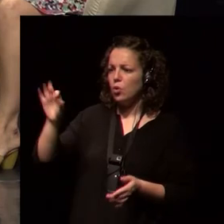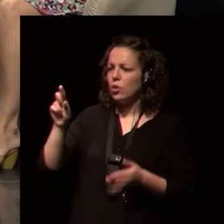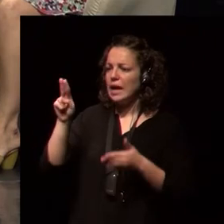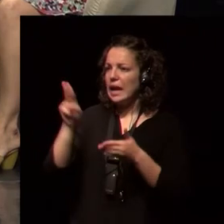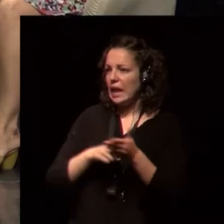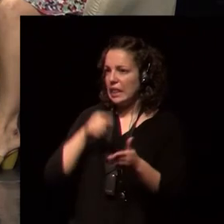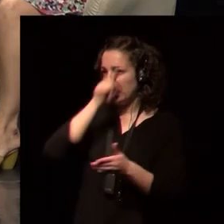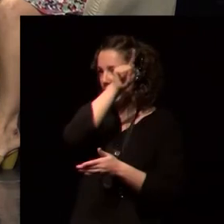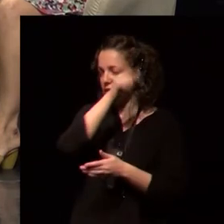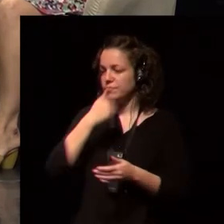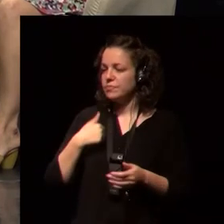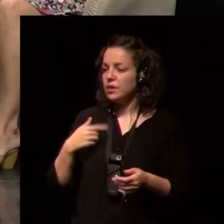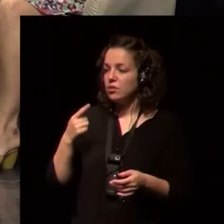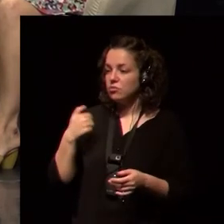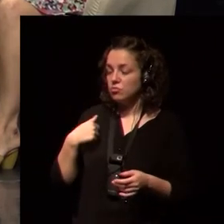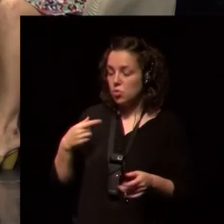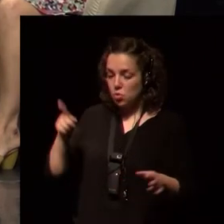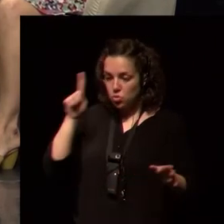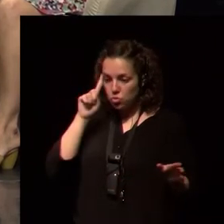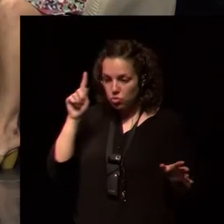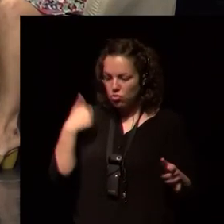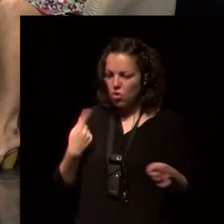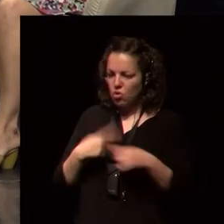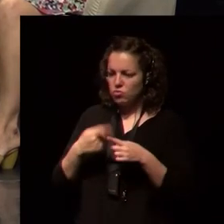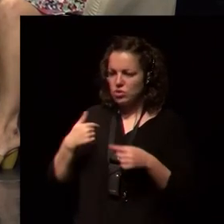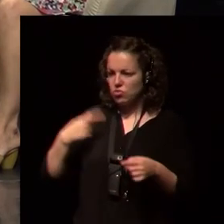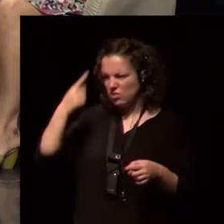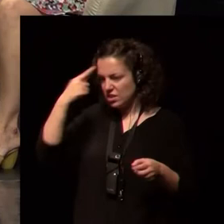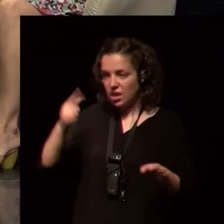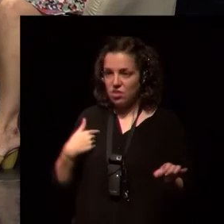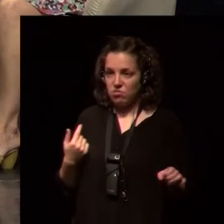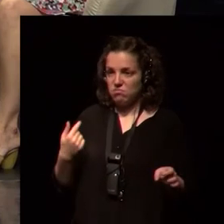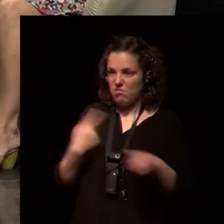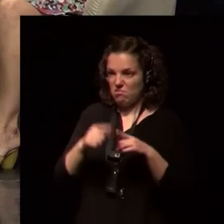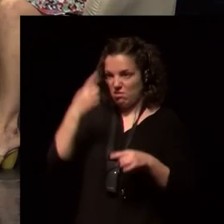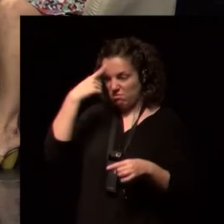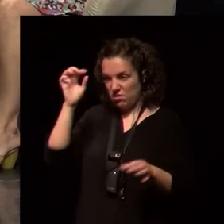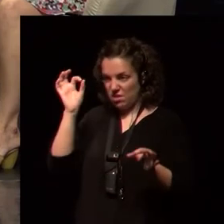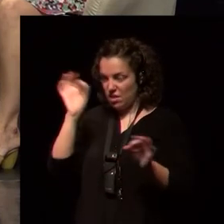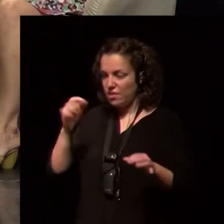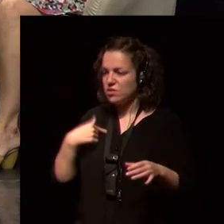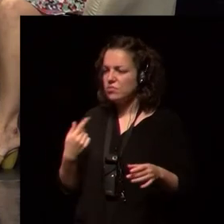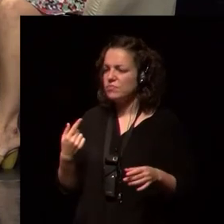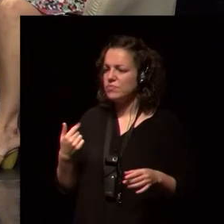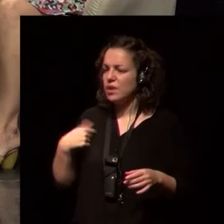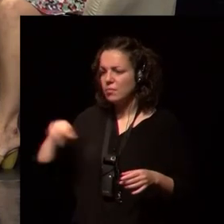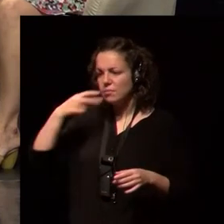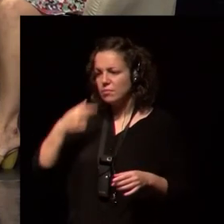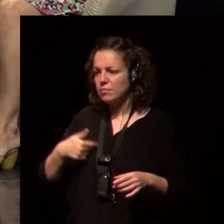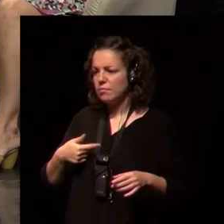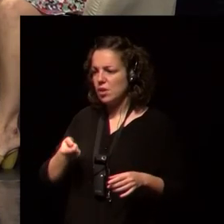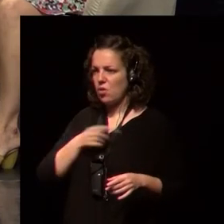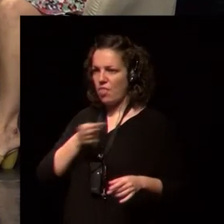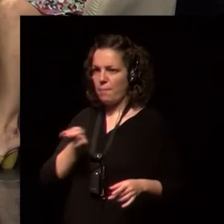decir que, igualmente, que solo sé que no sé nada y lo que puedo decir desde toda esta experiencia y este compartir con vosotros, que siento mi